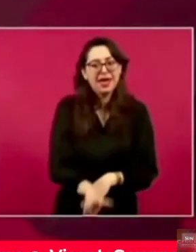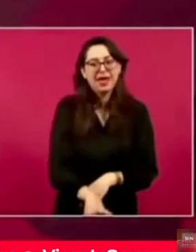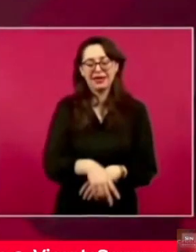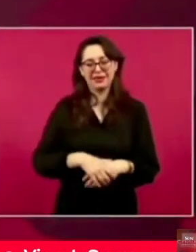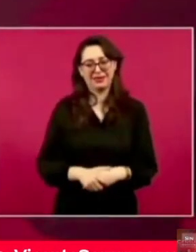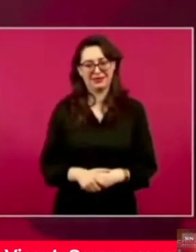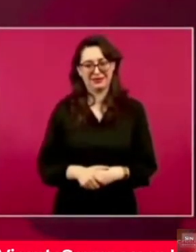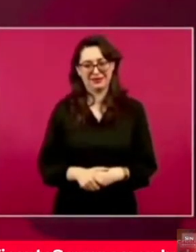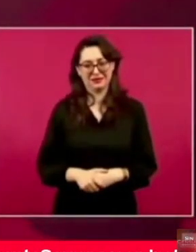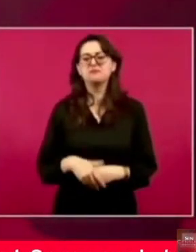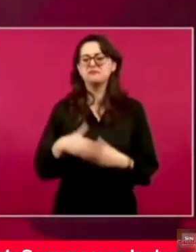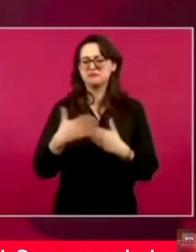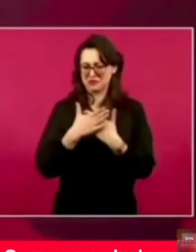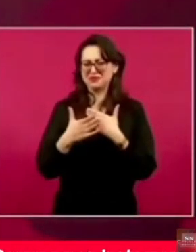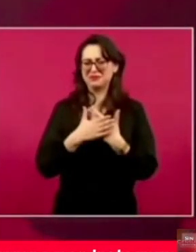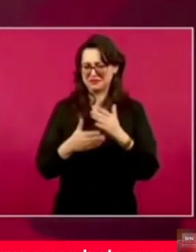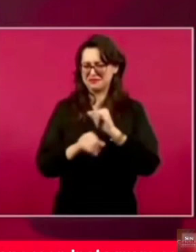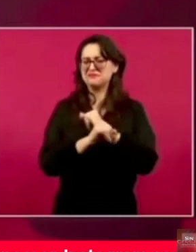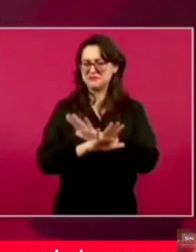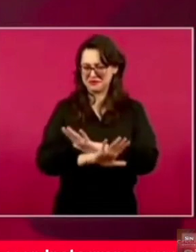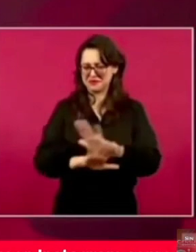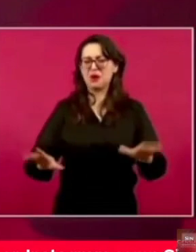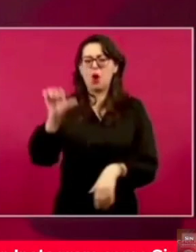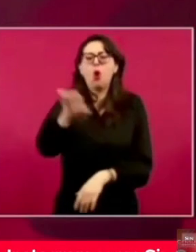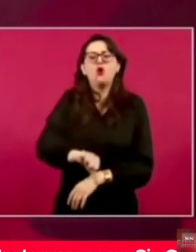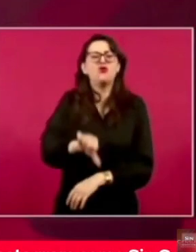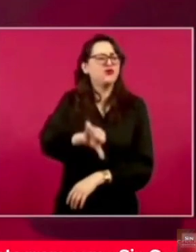y vamos a informar hoy